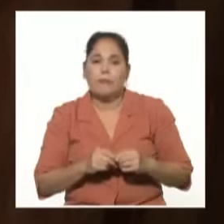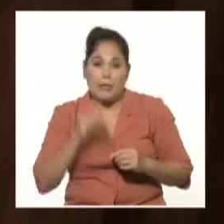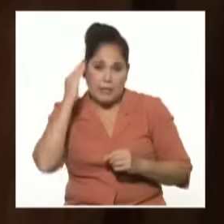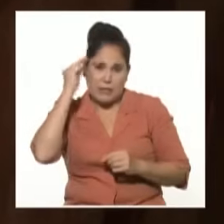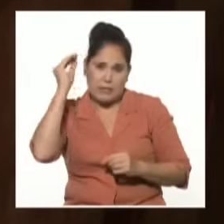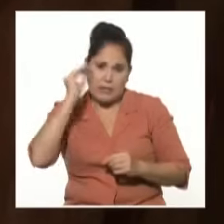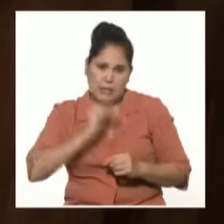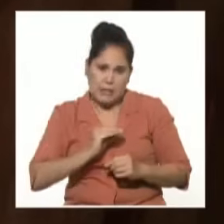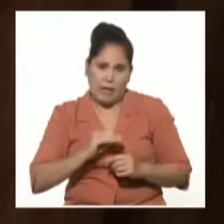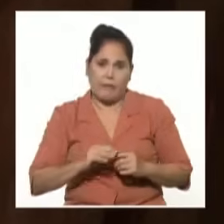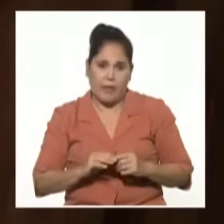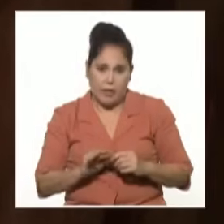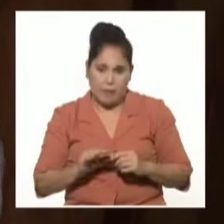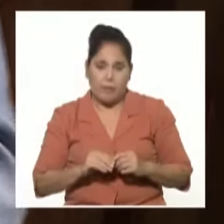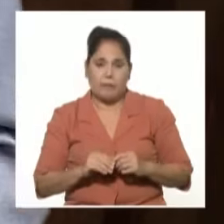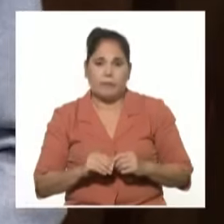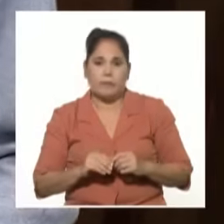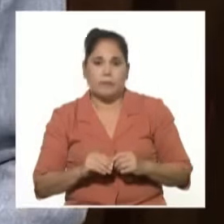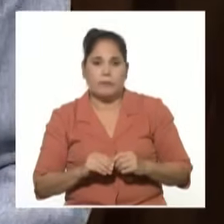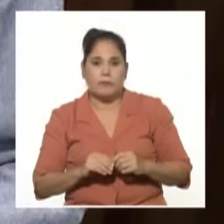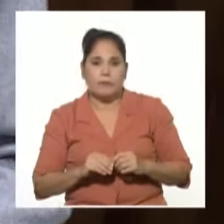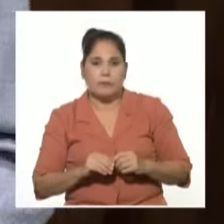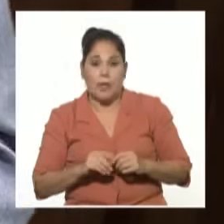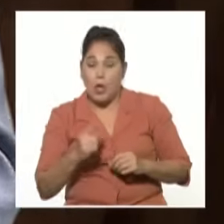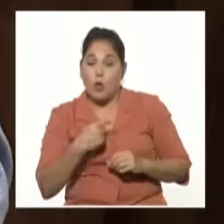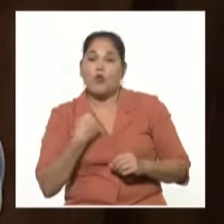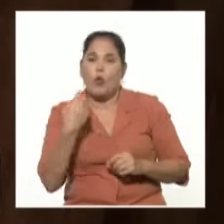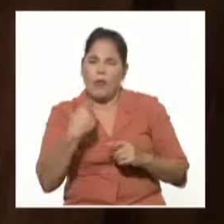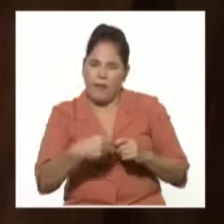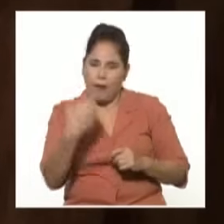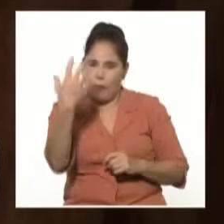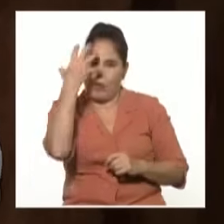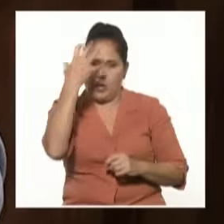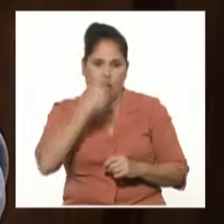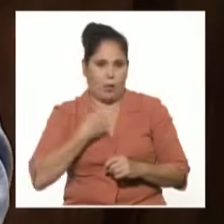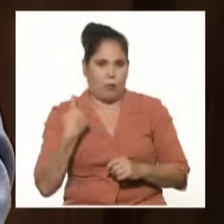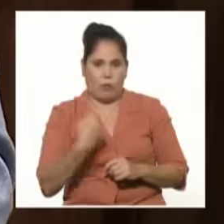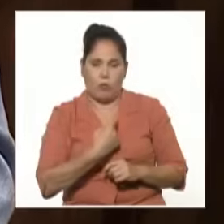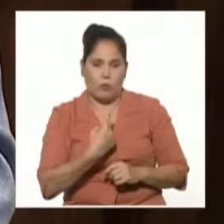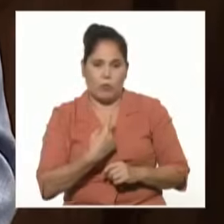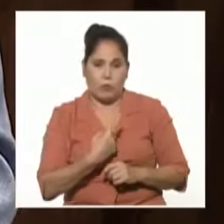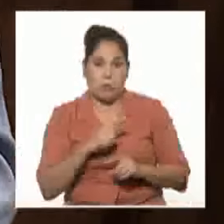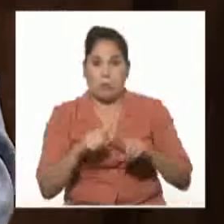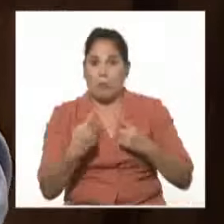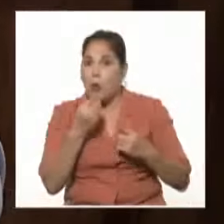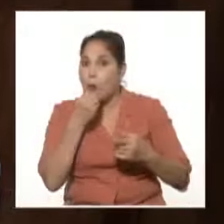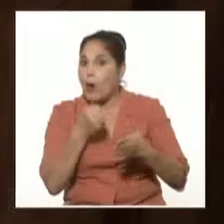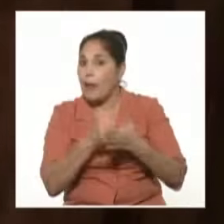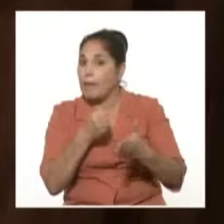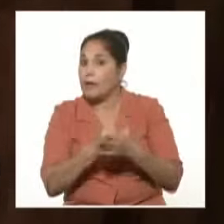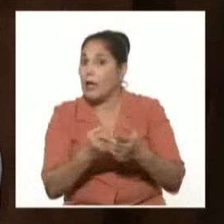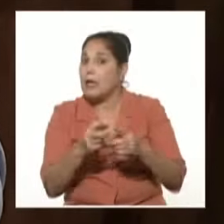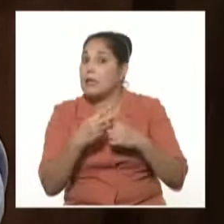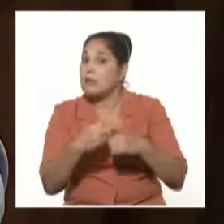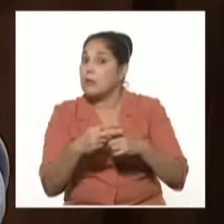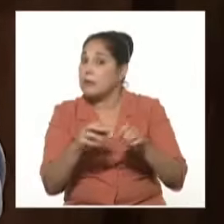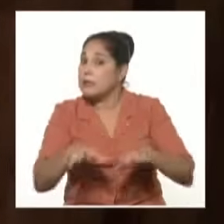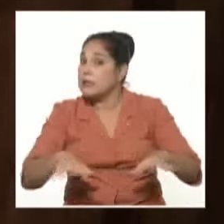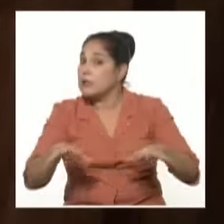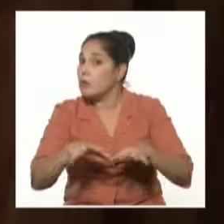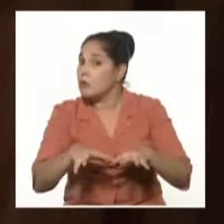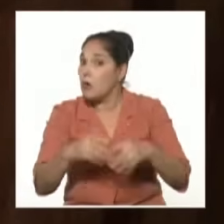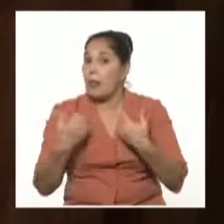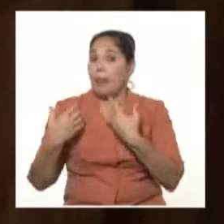y soslayar la cuota de autocrítica que nos debemos. Pero no será posible enfrentar y resolver los problemas si nos